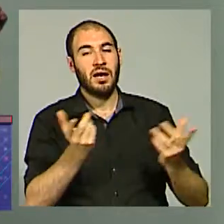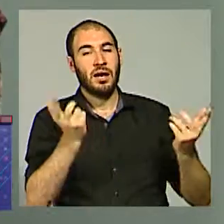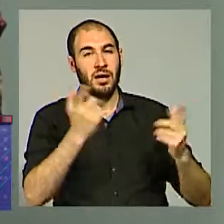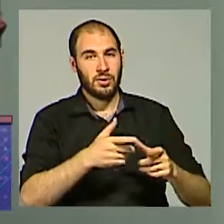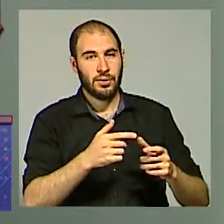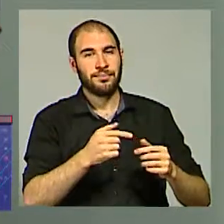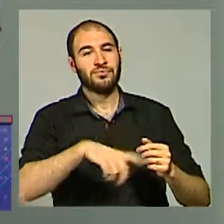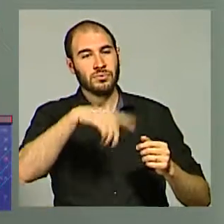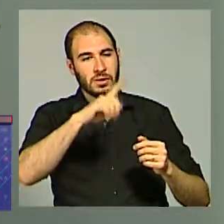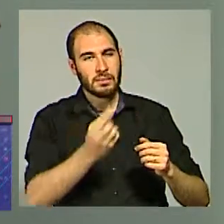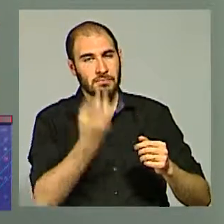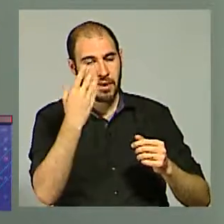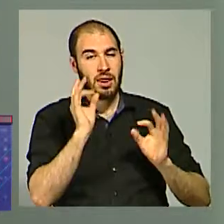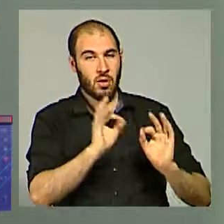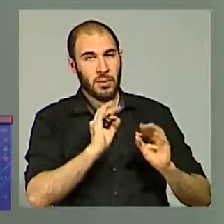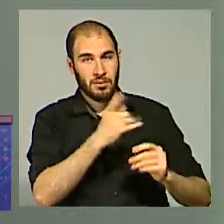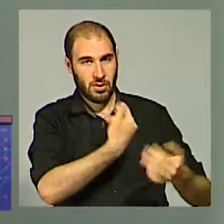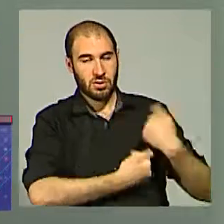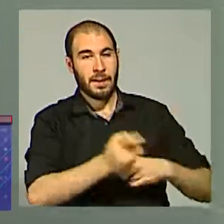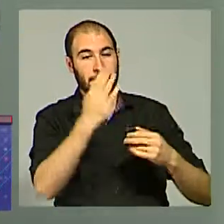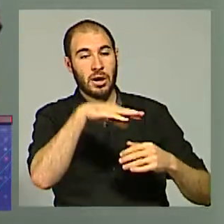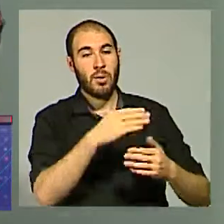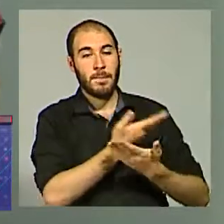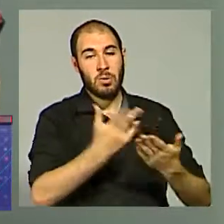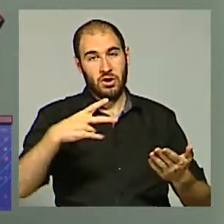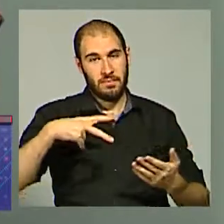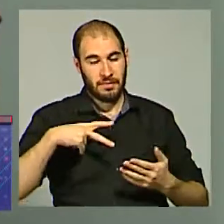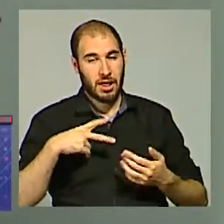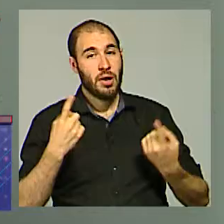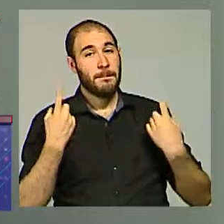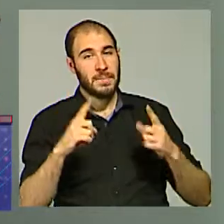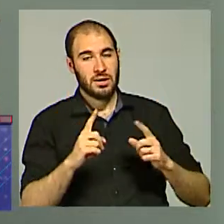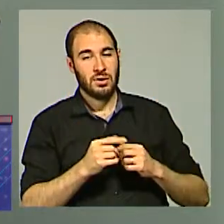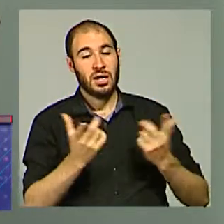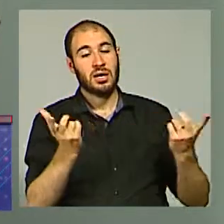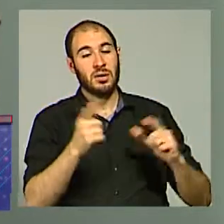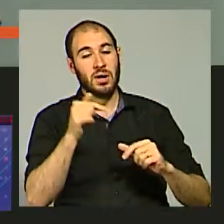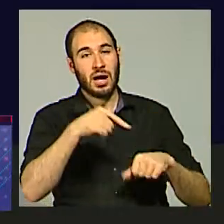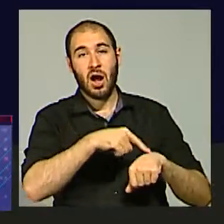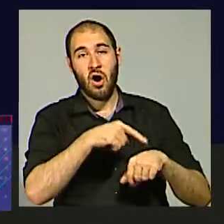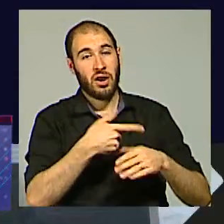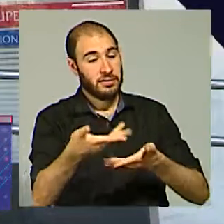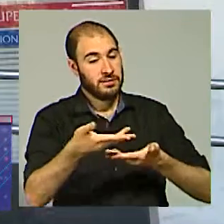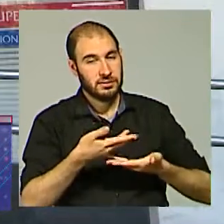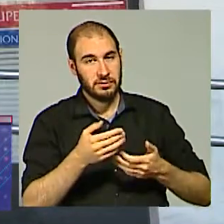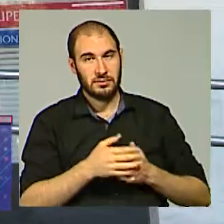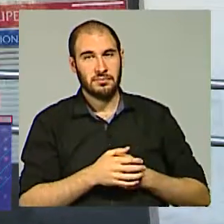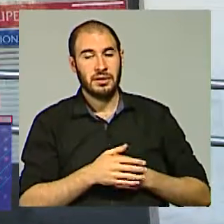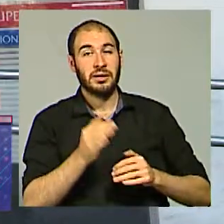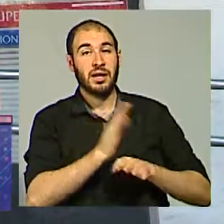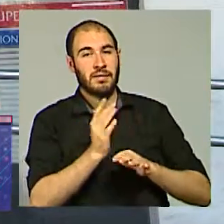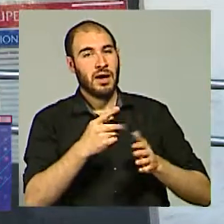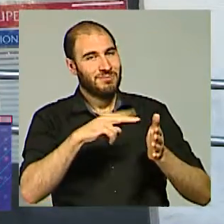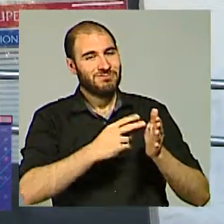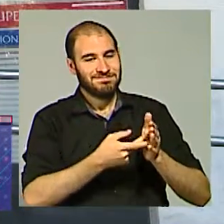van a realizar a lo largo de la mañana dentro de lo que vos decías en bancos públicos o privados pero estas asambleas se van a hacer en el área de la atención esa por lo cual va a haber